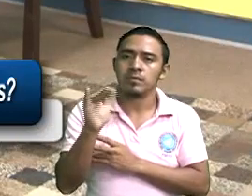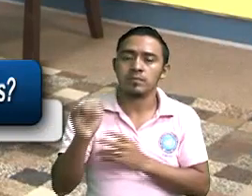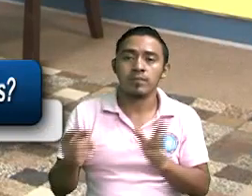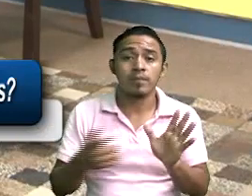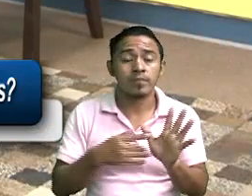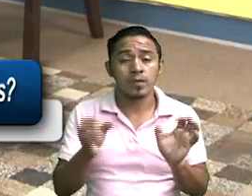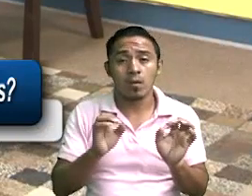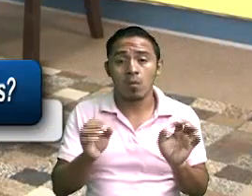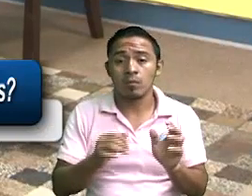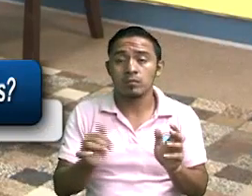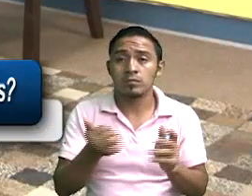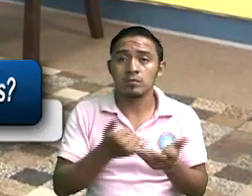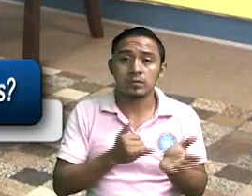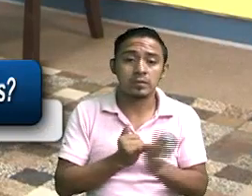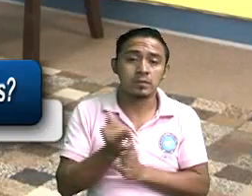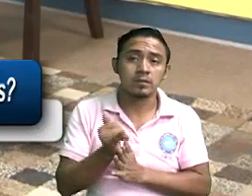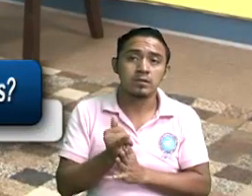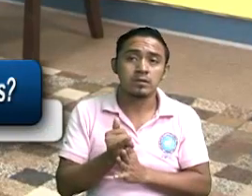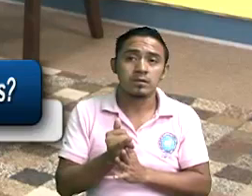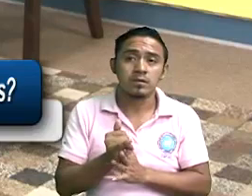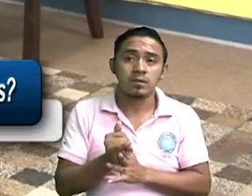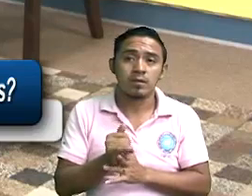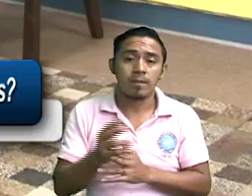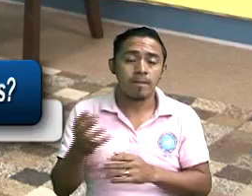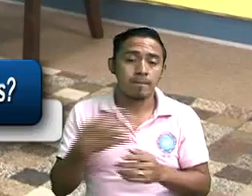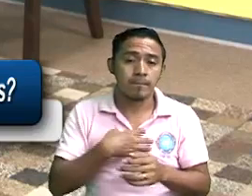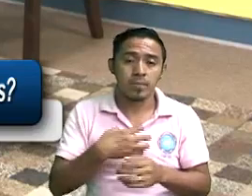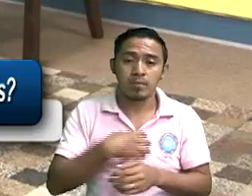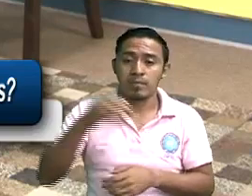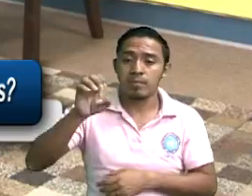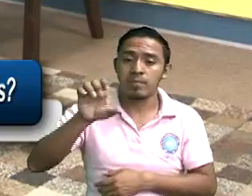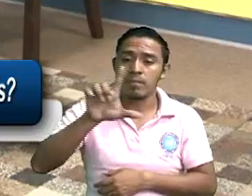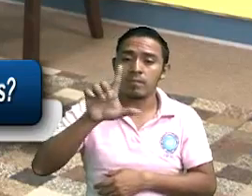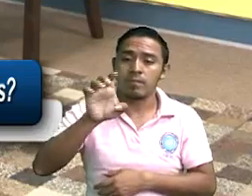estudios de neuroconducción como es la electromiografía.